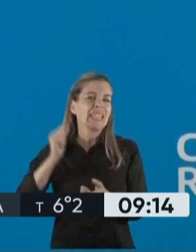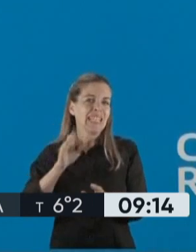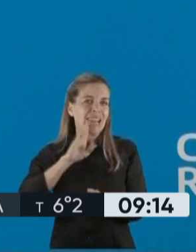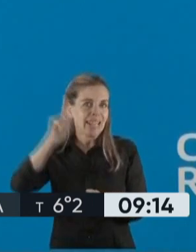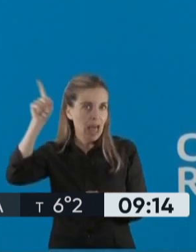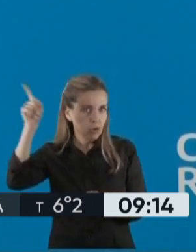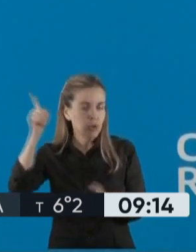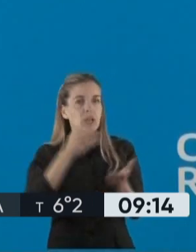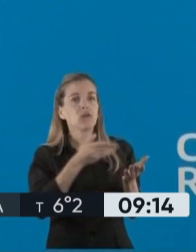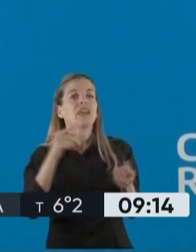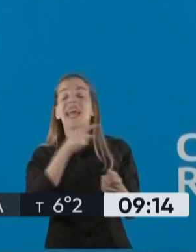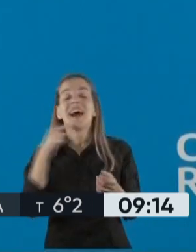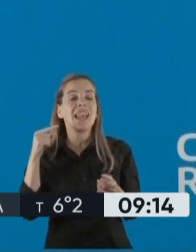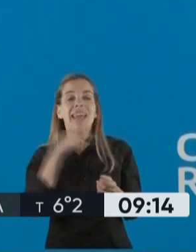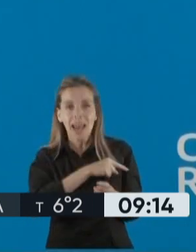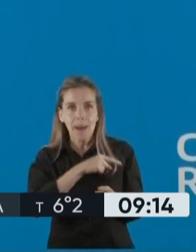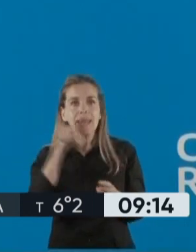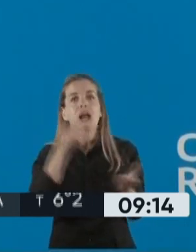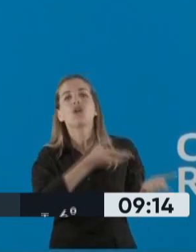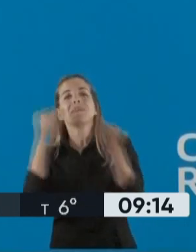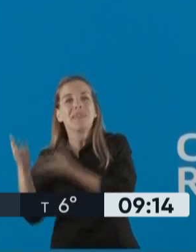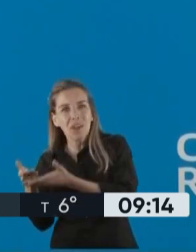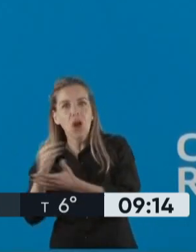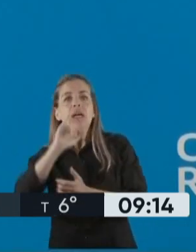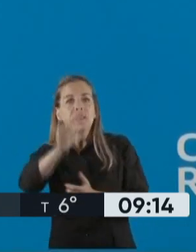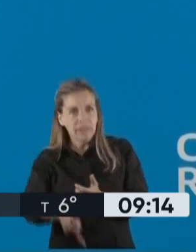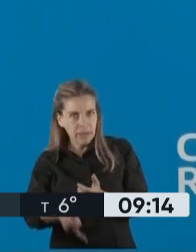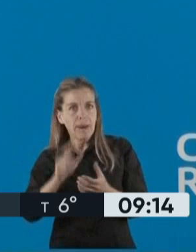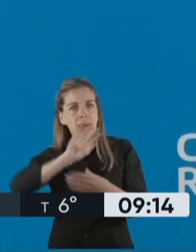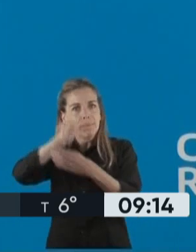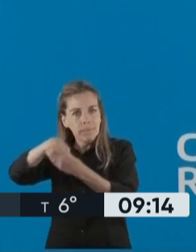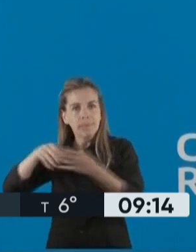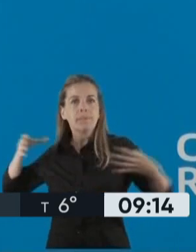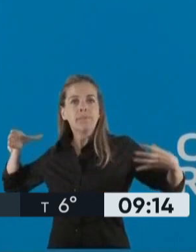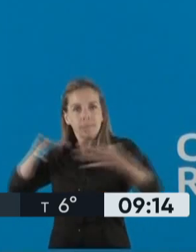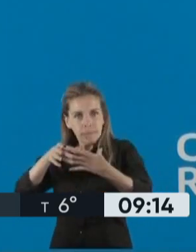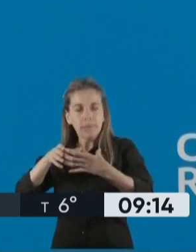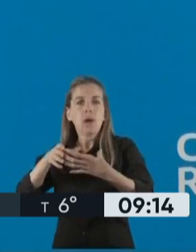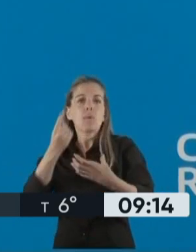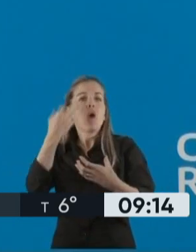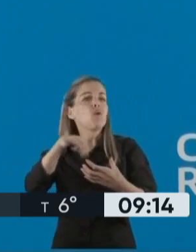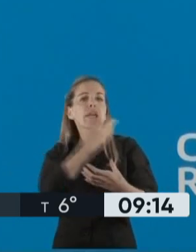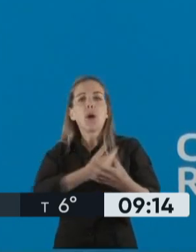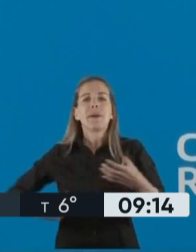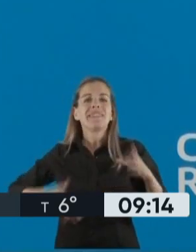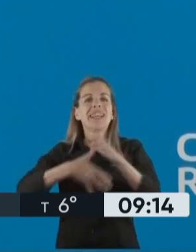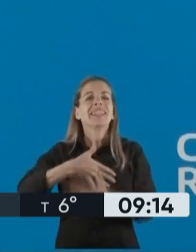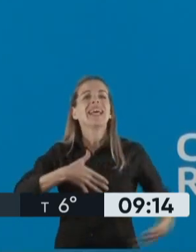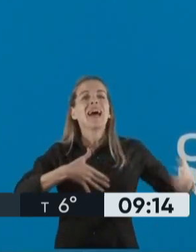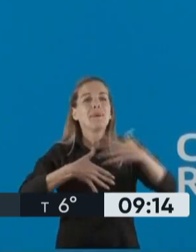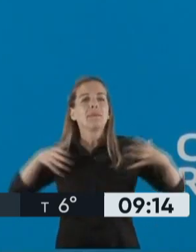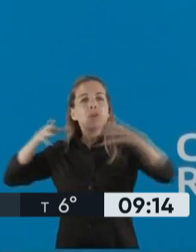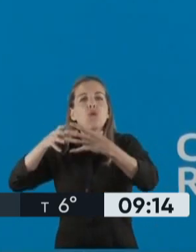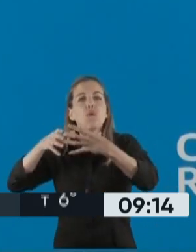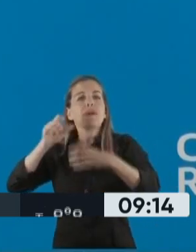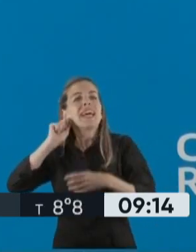Scholz de Alemania para participar, como el único presidente latinoamericano invitado a participar de la cumbre del G7.